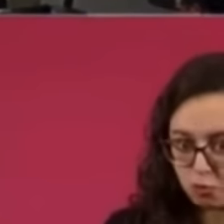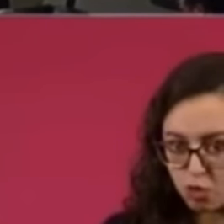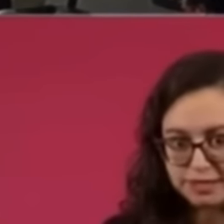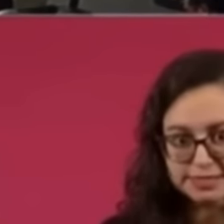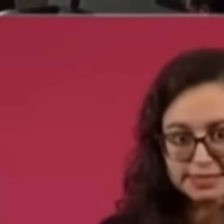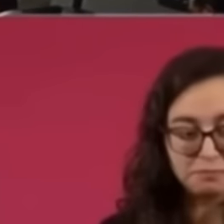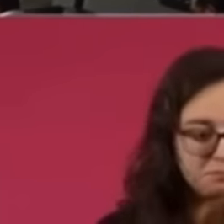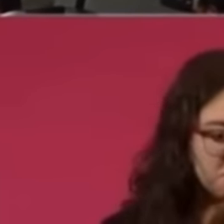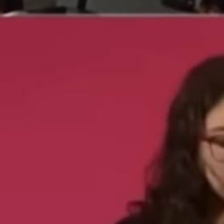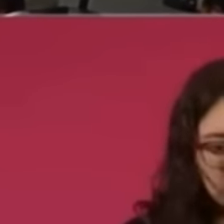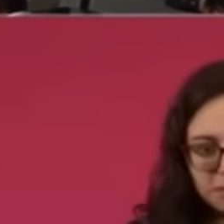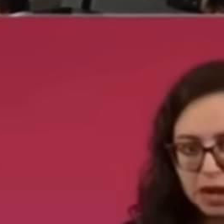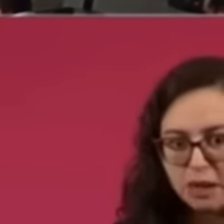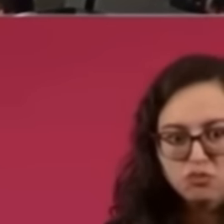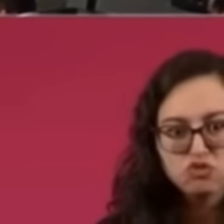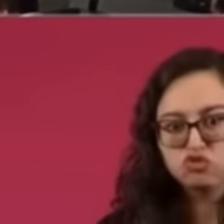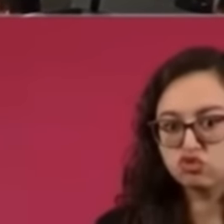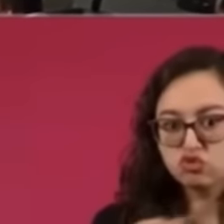porque